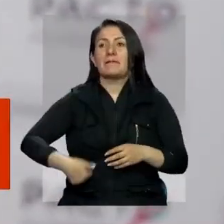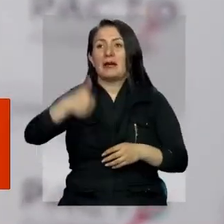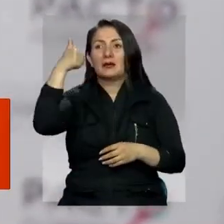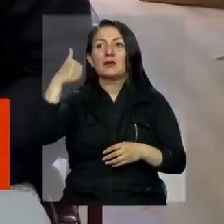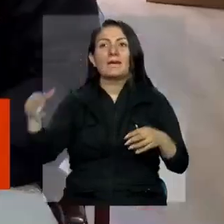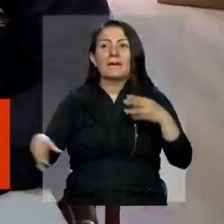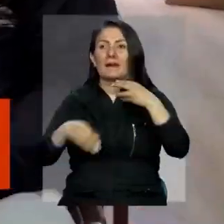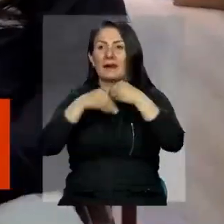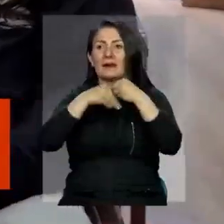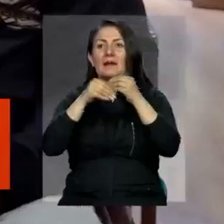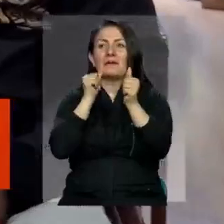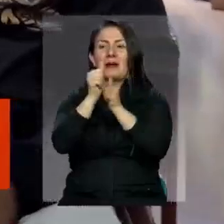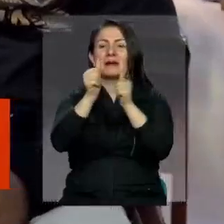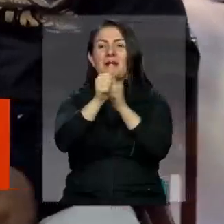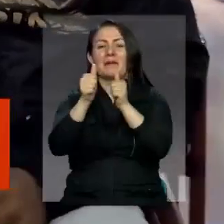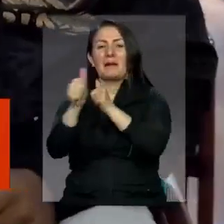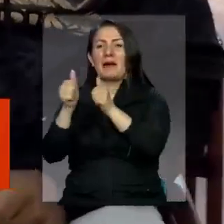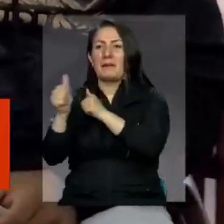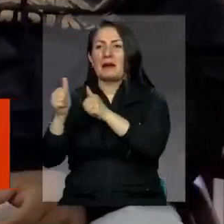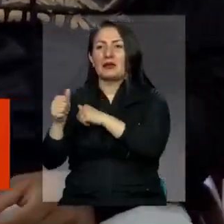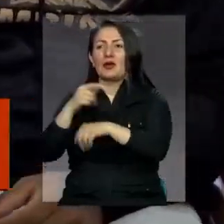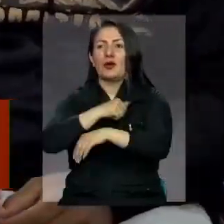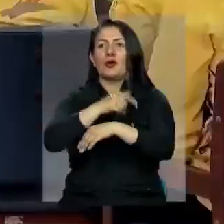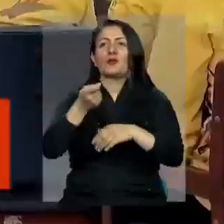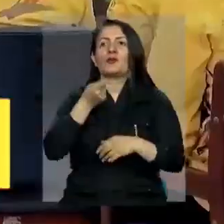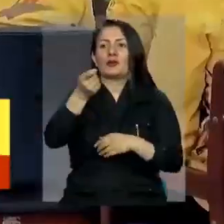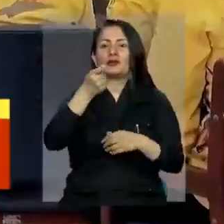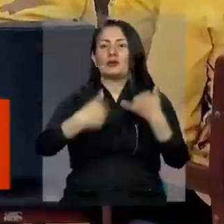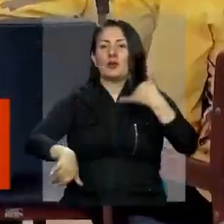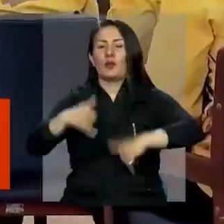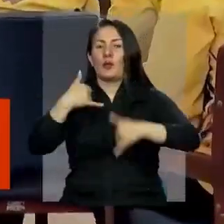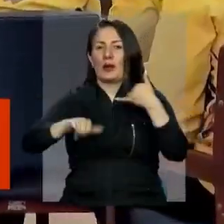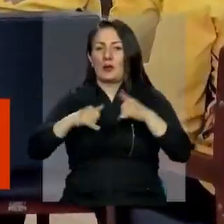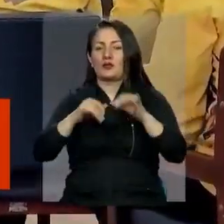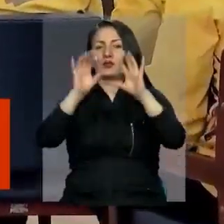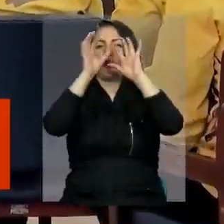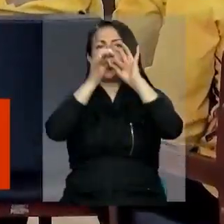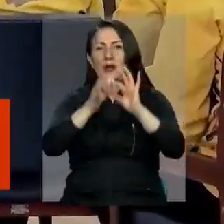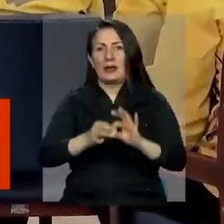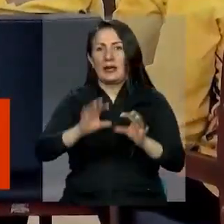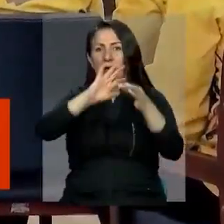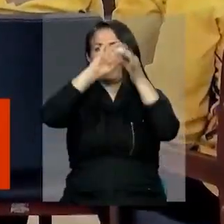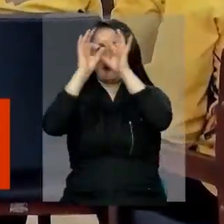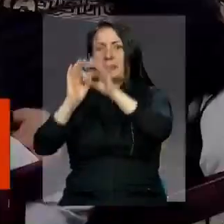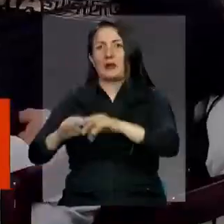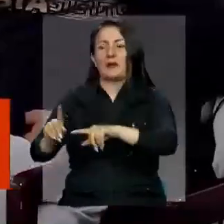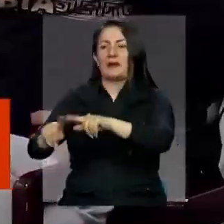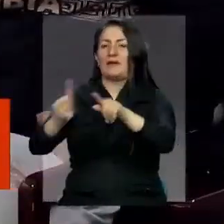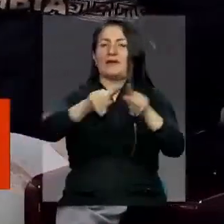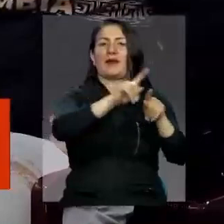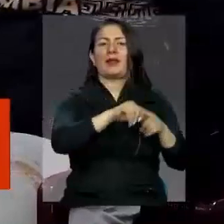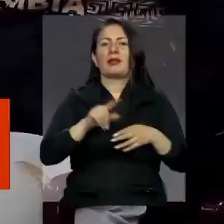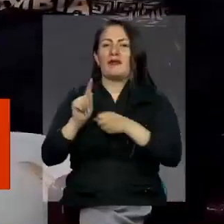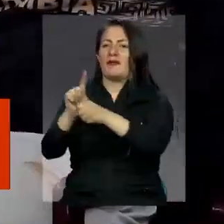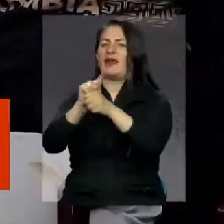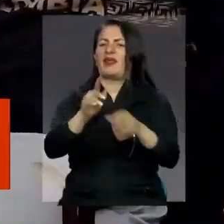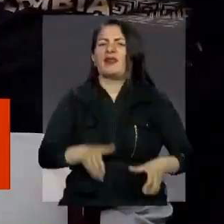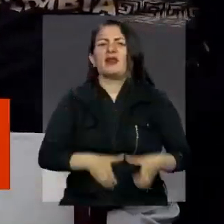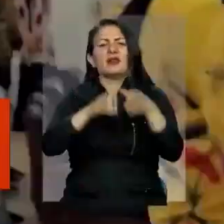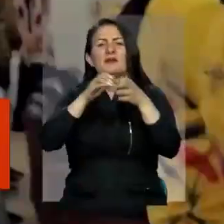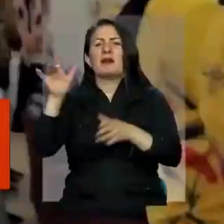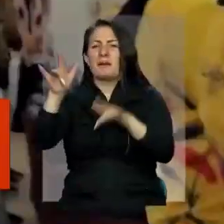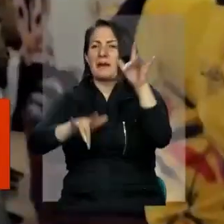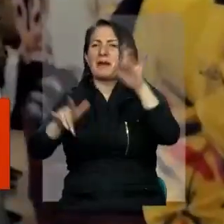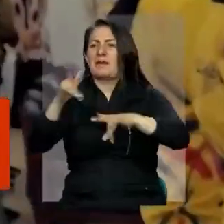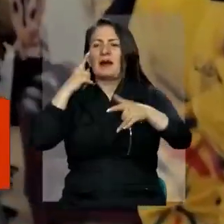es clasificatorio para ir a los próximos Juegos Olímpicos. Serán federaciones de distintos países las que pisarán el nuestro para